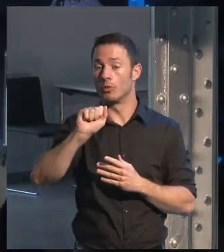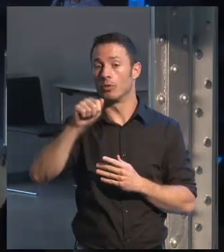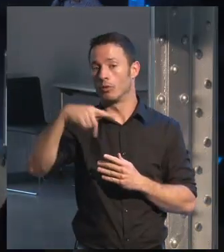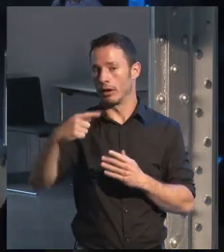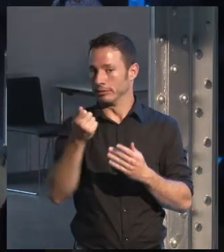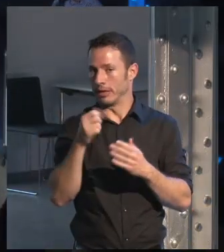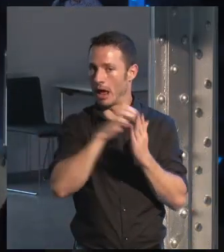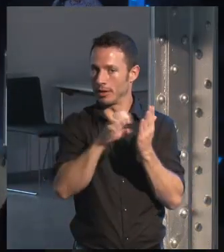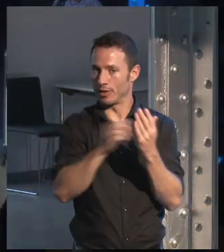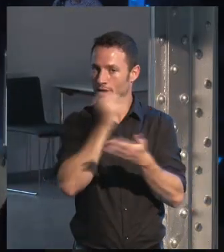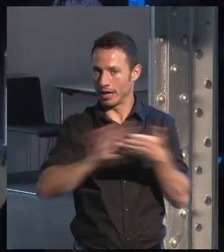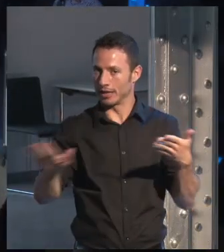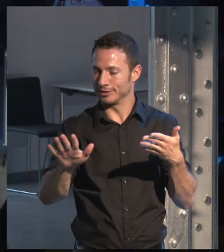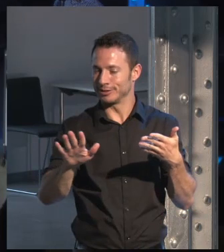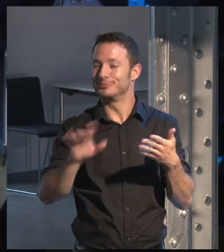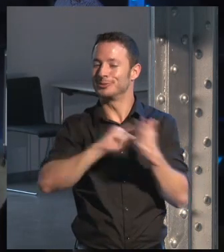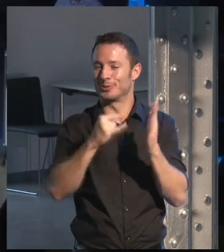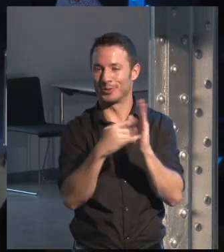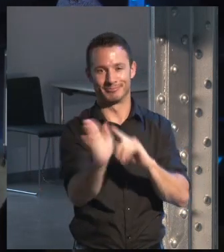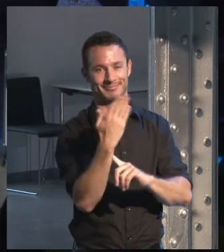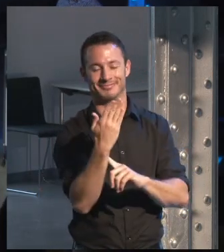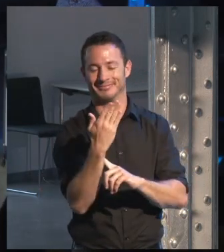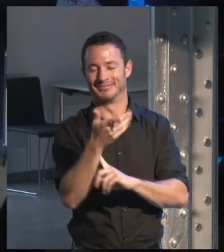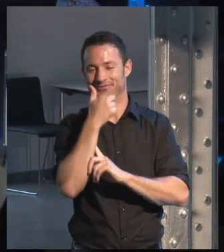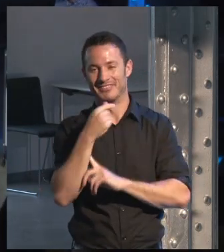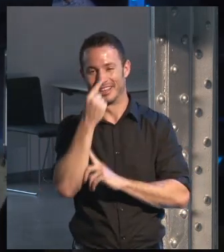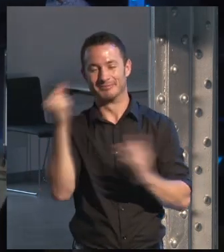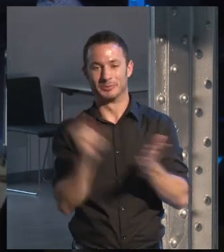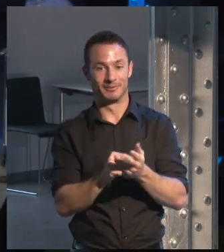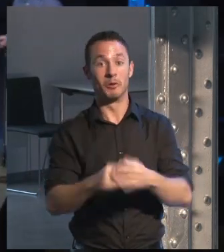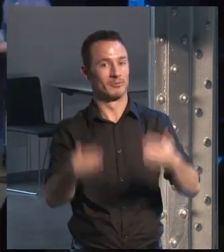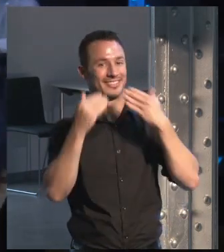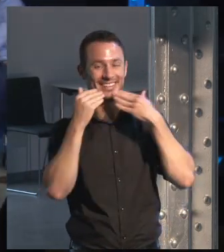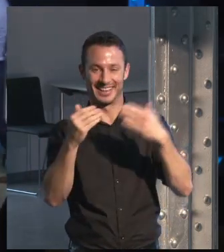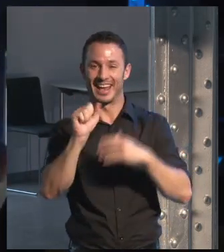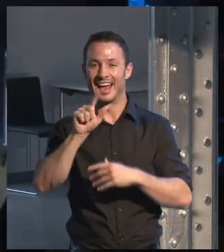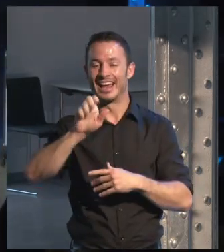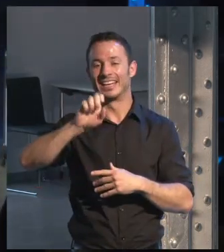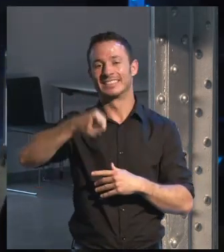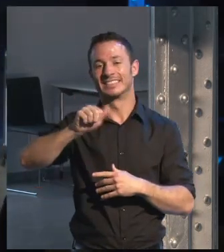saber todo muy rápidamente y fácilmente. Muy bien, pues muchísimas gracias, Alexandre.